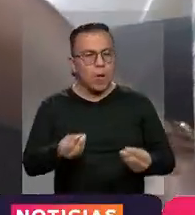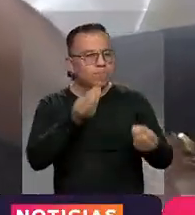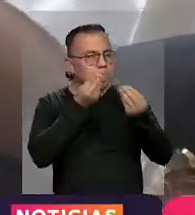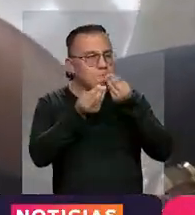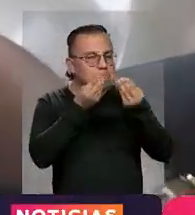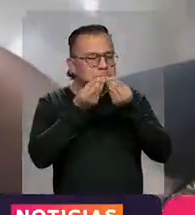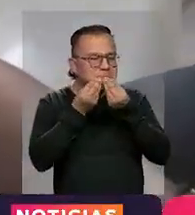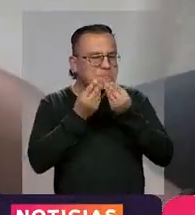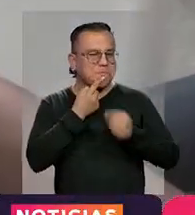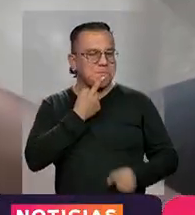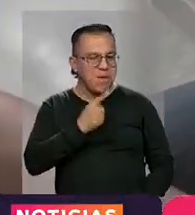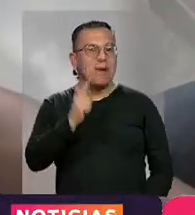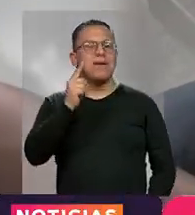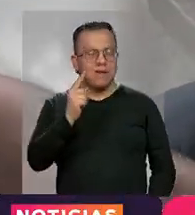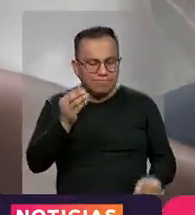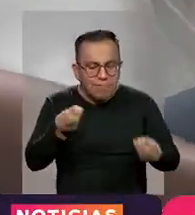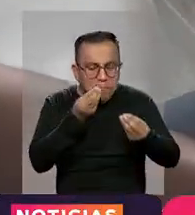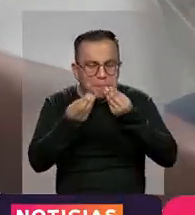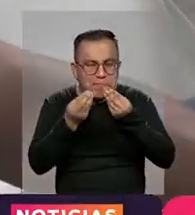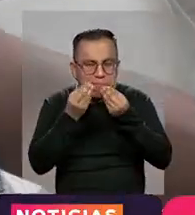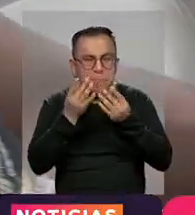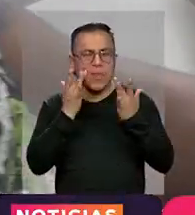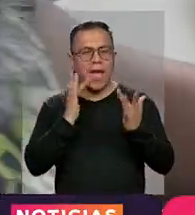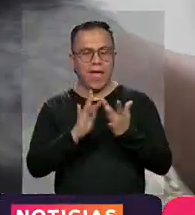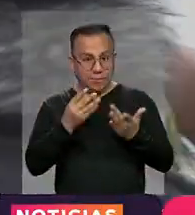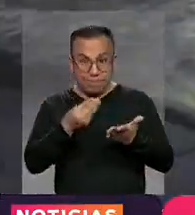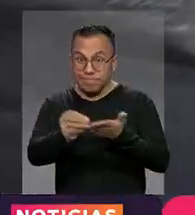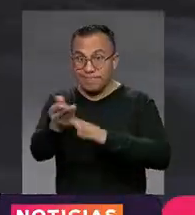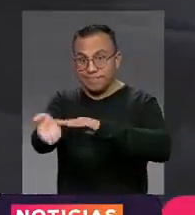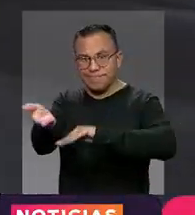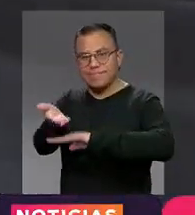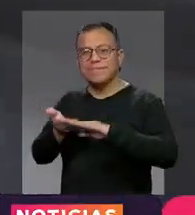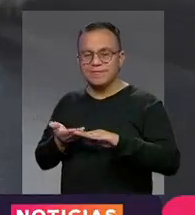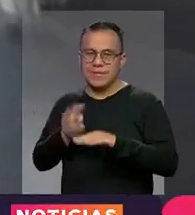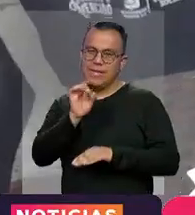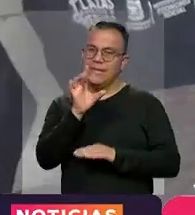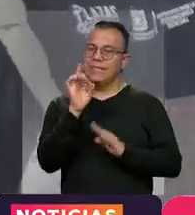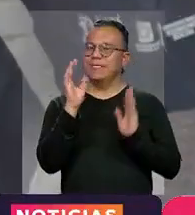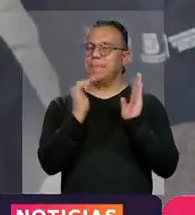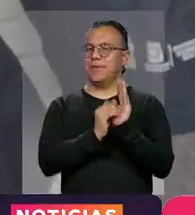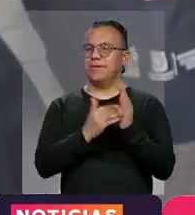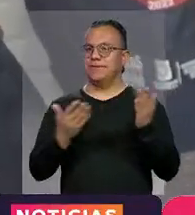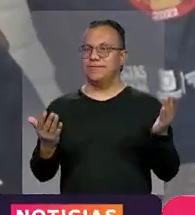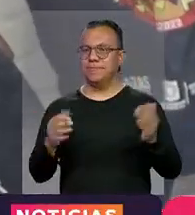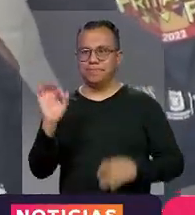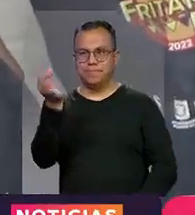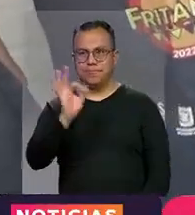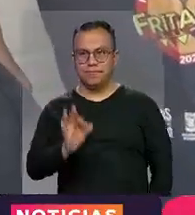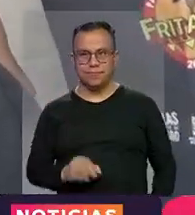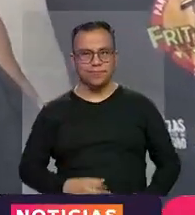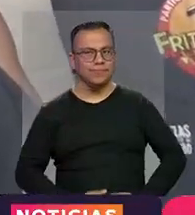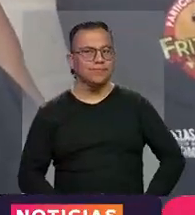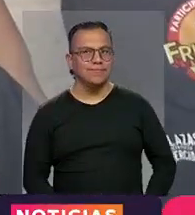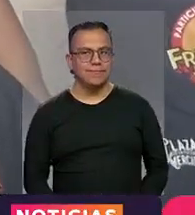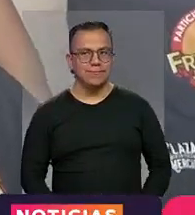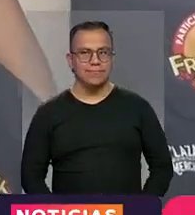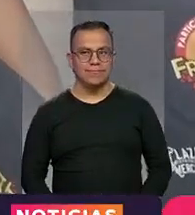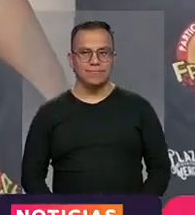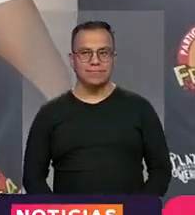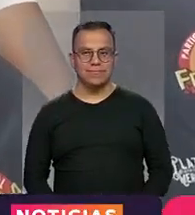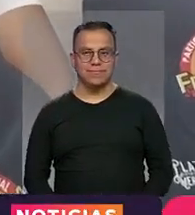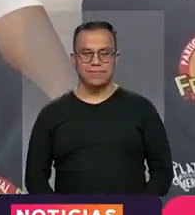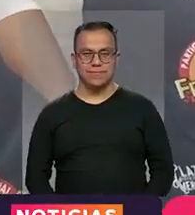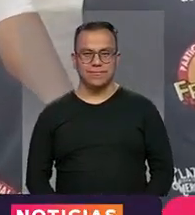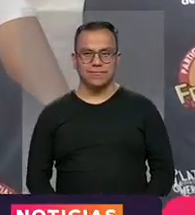paladares con uno de los platos típicos más apetecidos por 15 mil pesos. Estoy probándole la chazón.